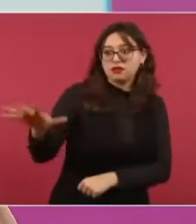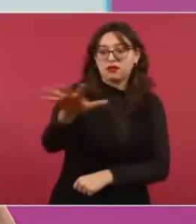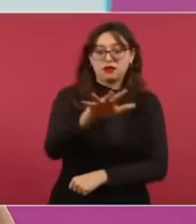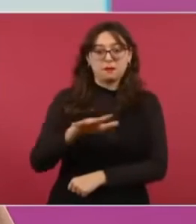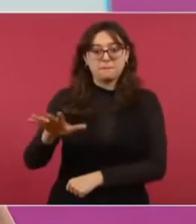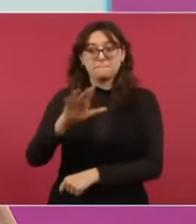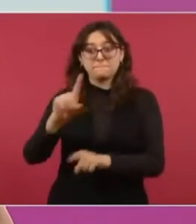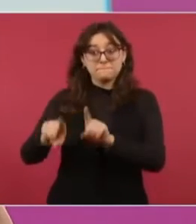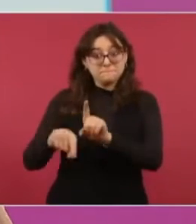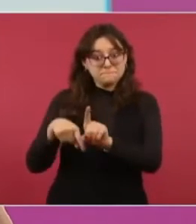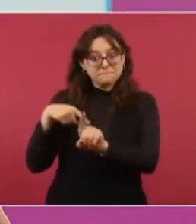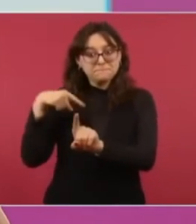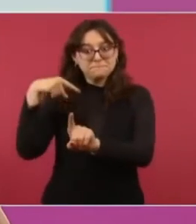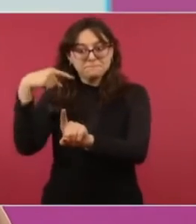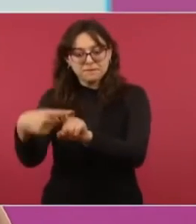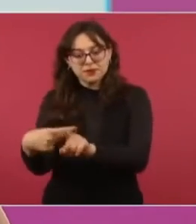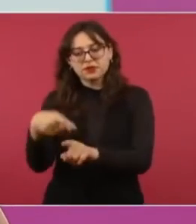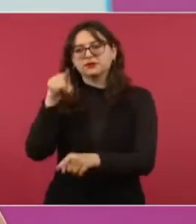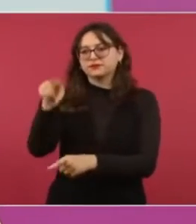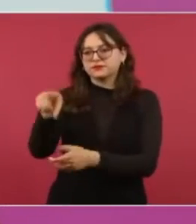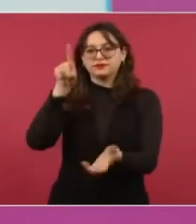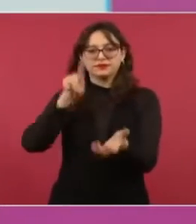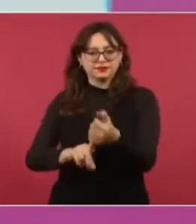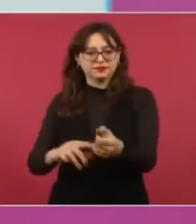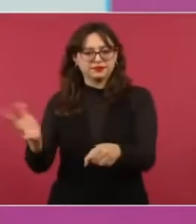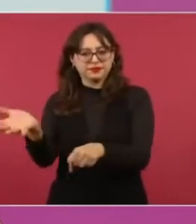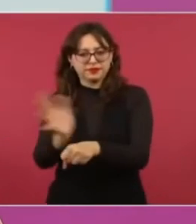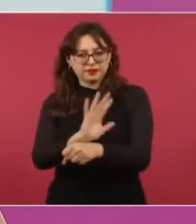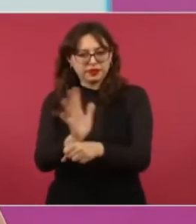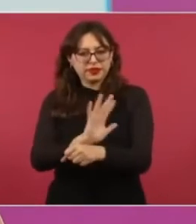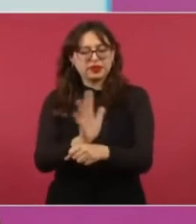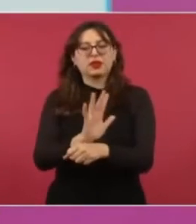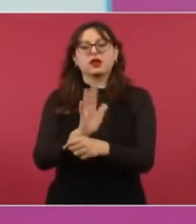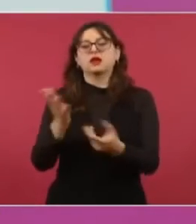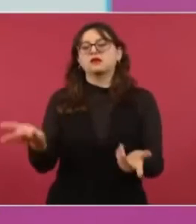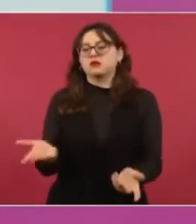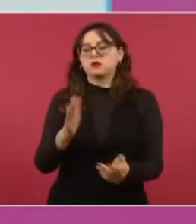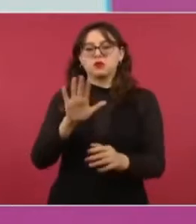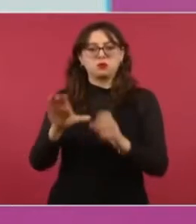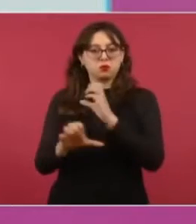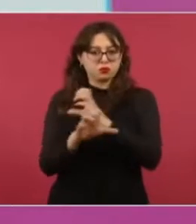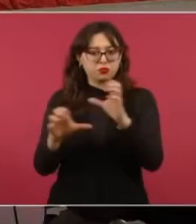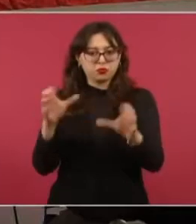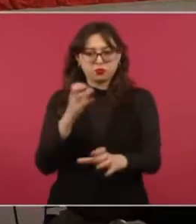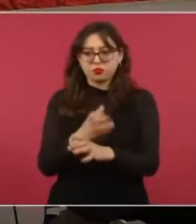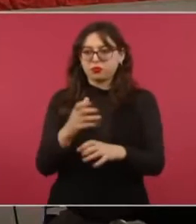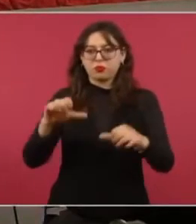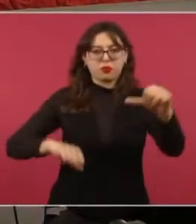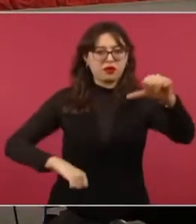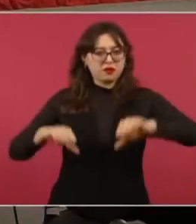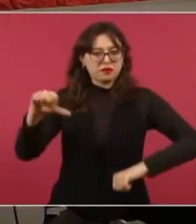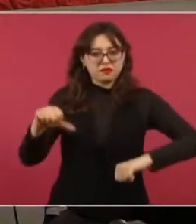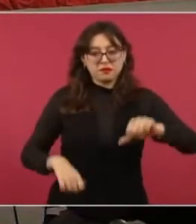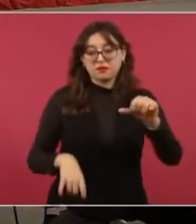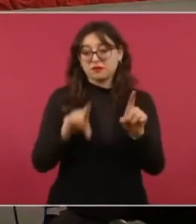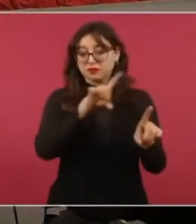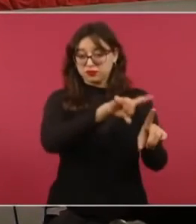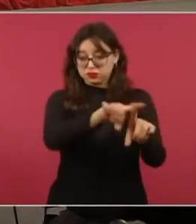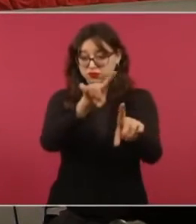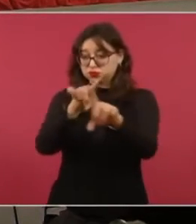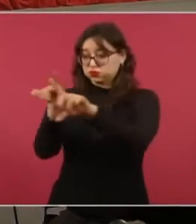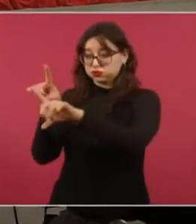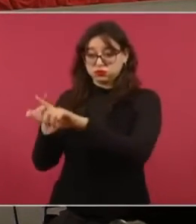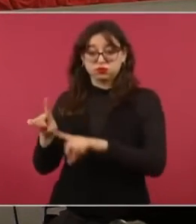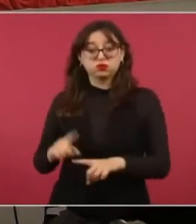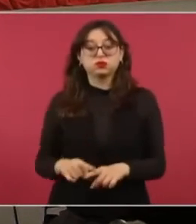Quedará albergada la Cineteca Nacional, la Bodega Nacional, distintas actividades lúdicas y va a permitir que